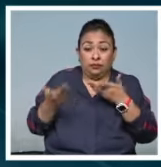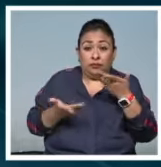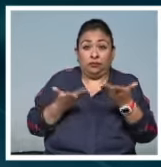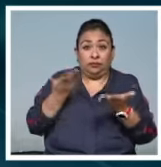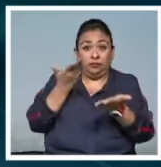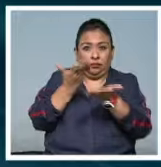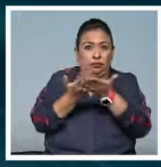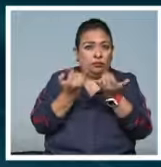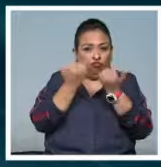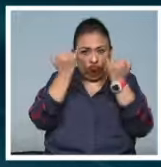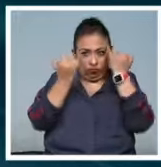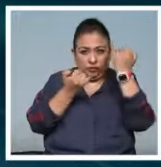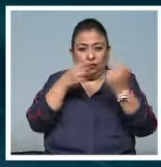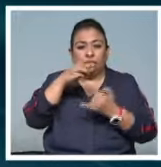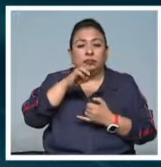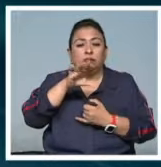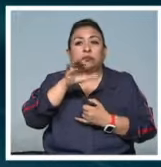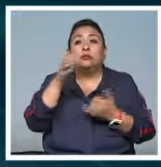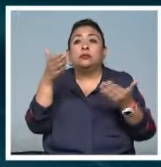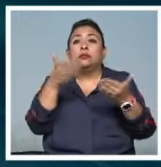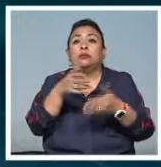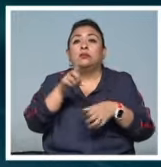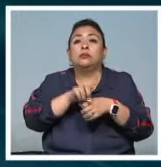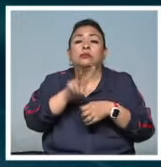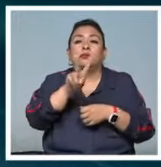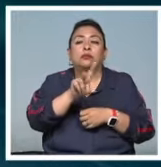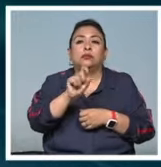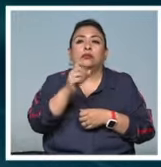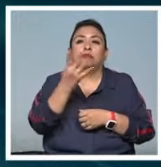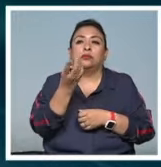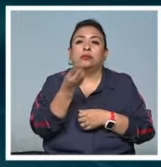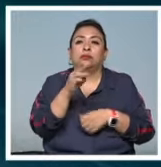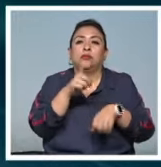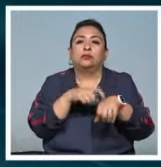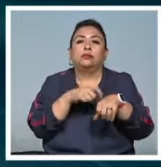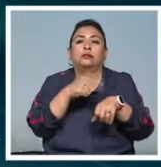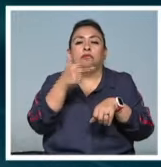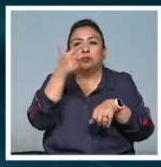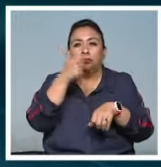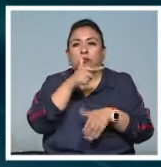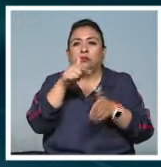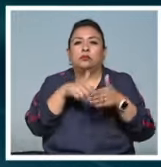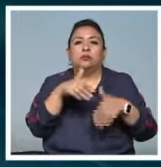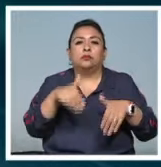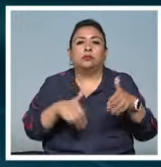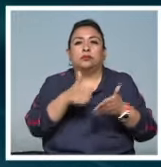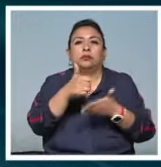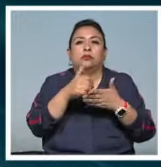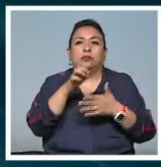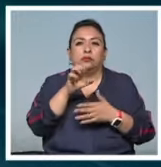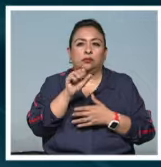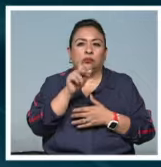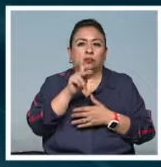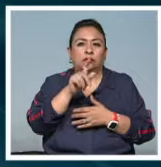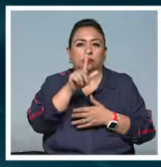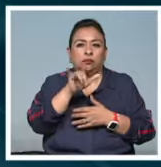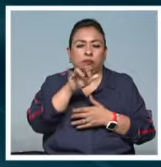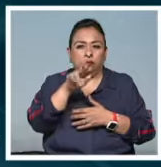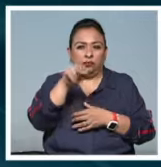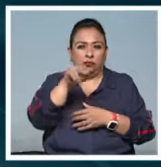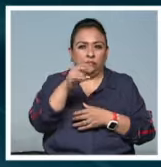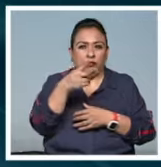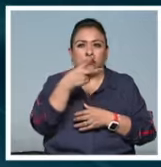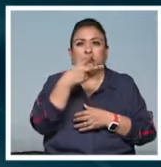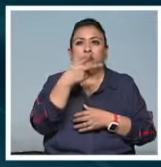son creadores también, ¿no? Micelio se presenta el viernes 24 de mayo a las 20 horas en el Teatro de la Ciudad Esperanza Iris.